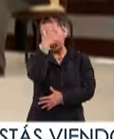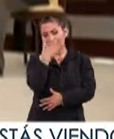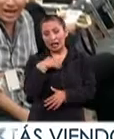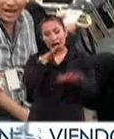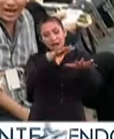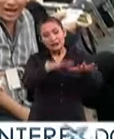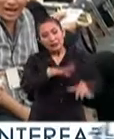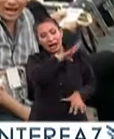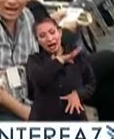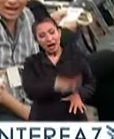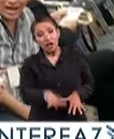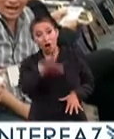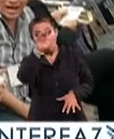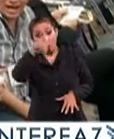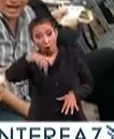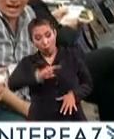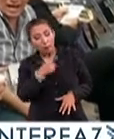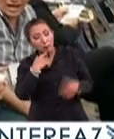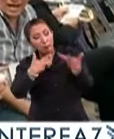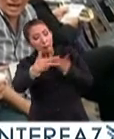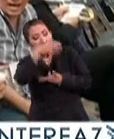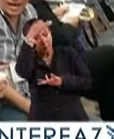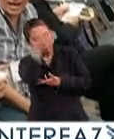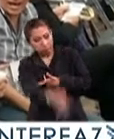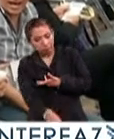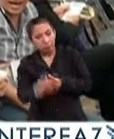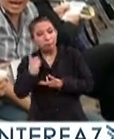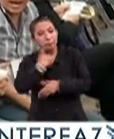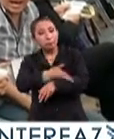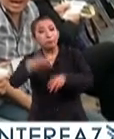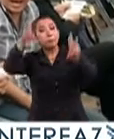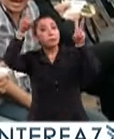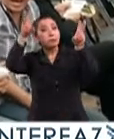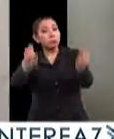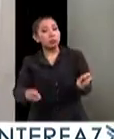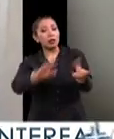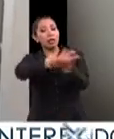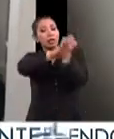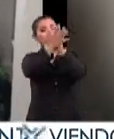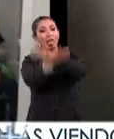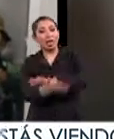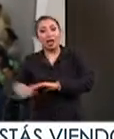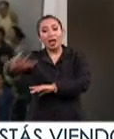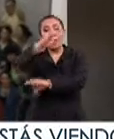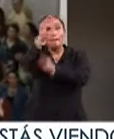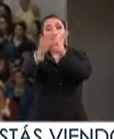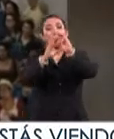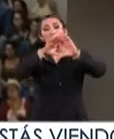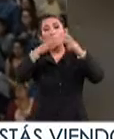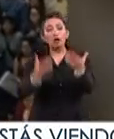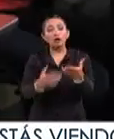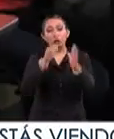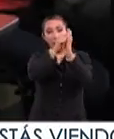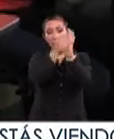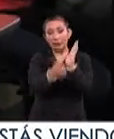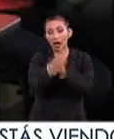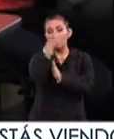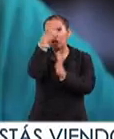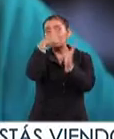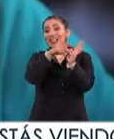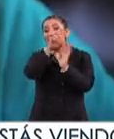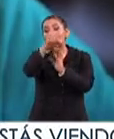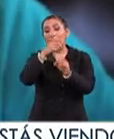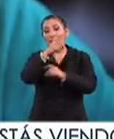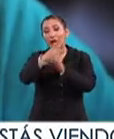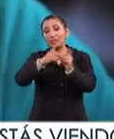la Asamblea General de las Naciones Unidas aprobó la resolución titulada Transformar nuestro mundo, la Agenda 2030 para